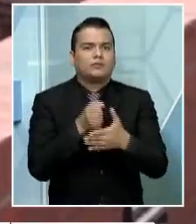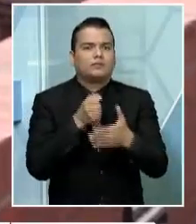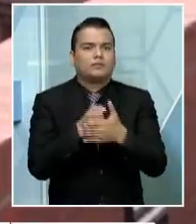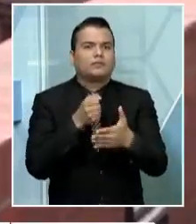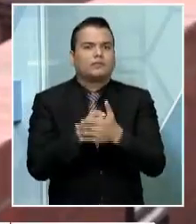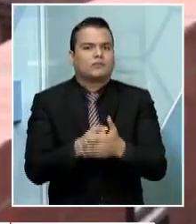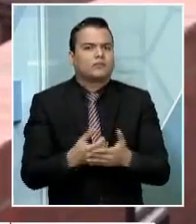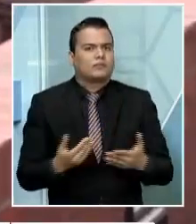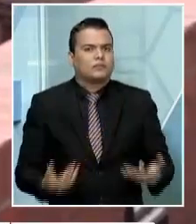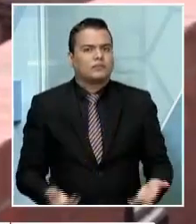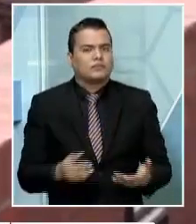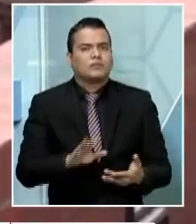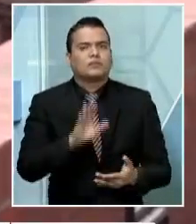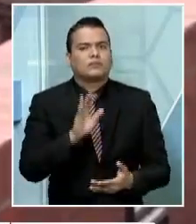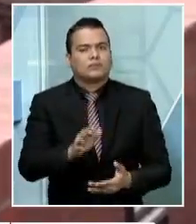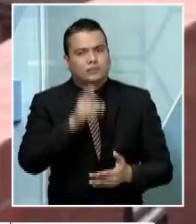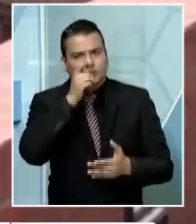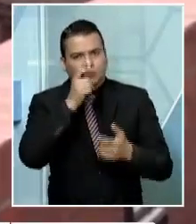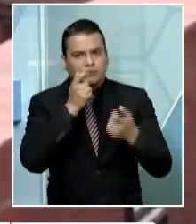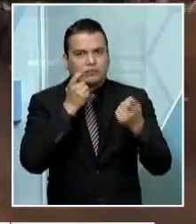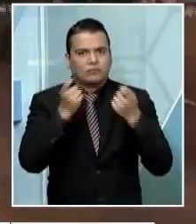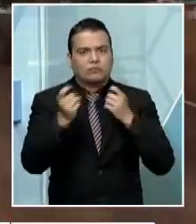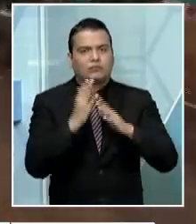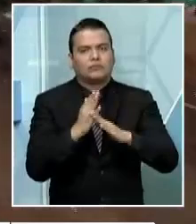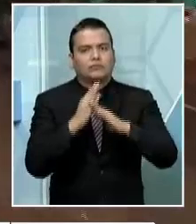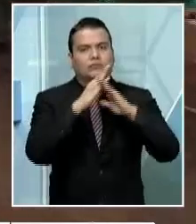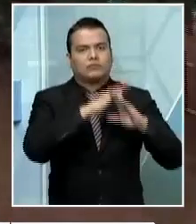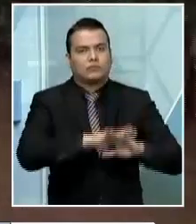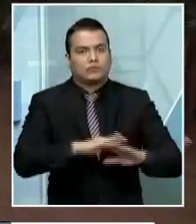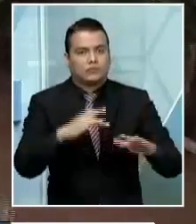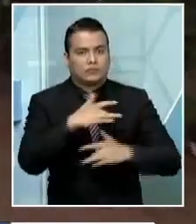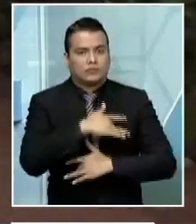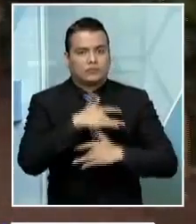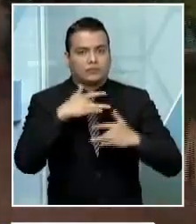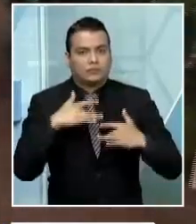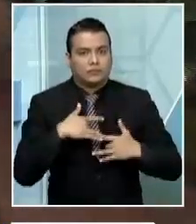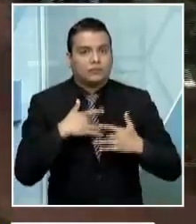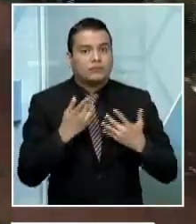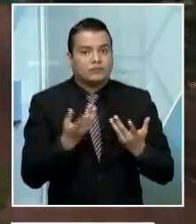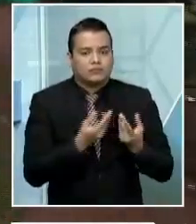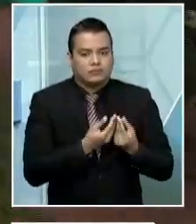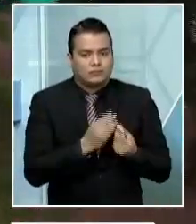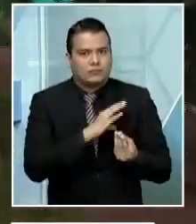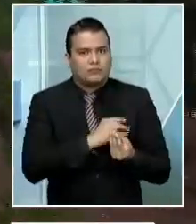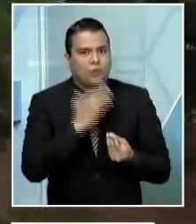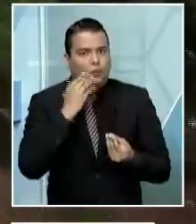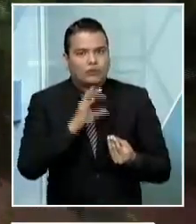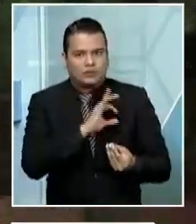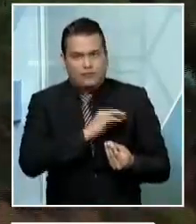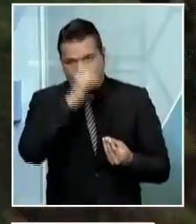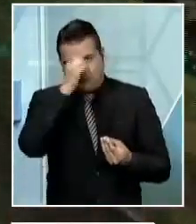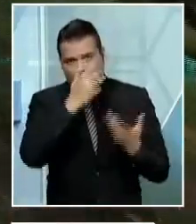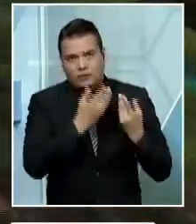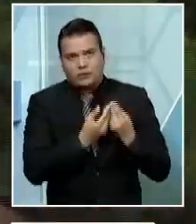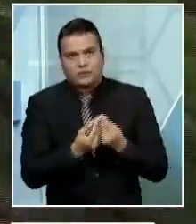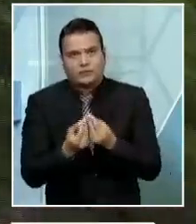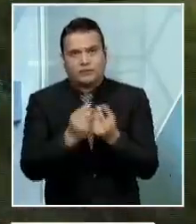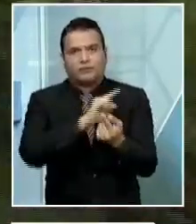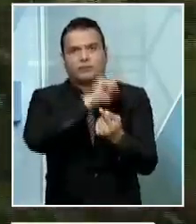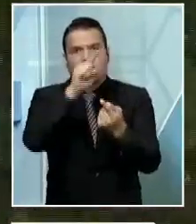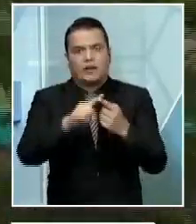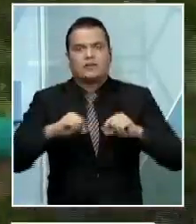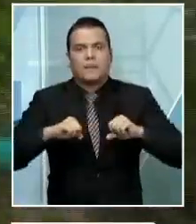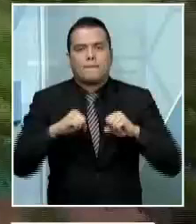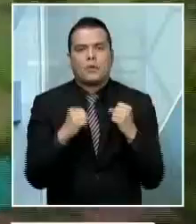haciendo todo ese tema de la bioseguridad también. La Minga ingresará a Cali este fin de semana para continuar su rumbo hacia